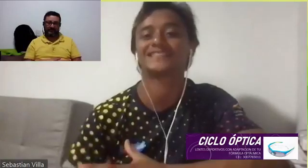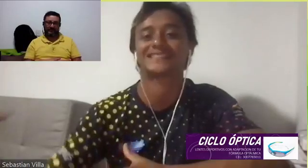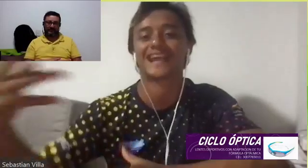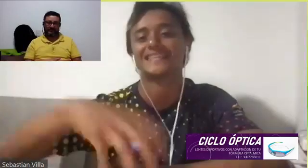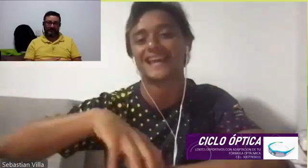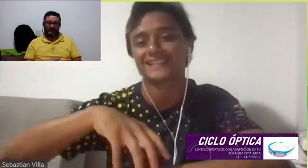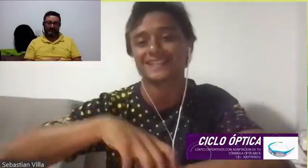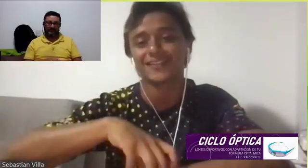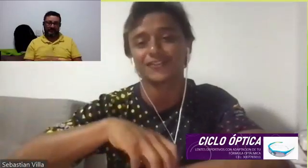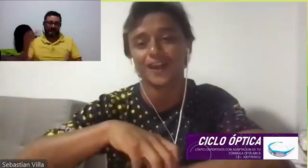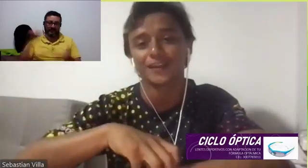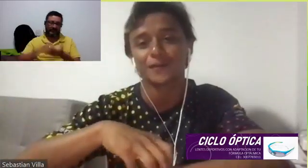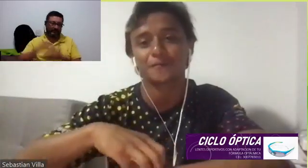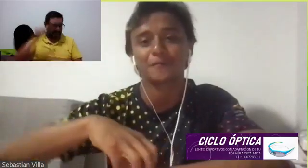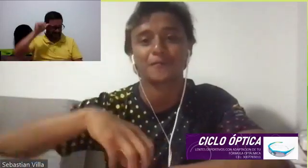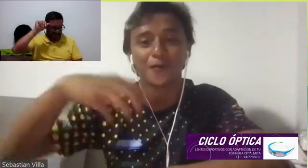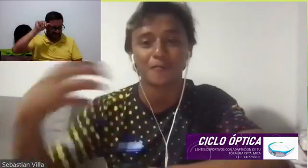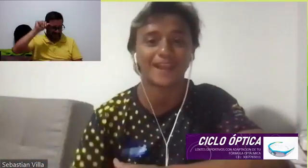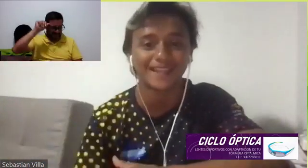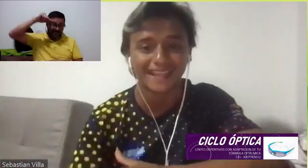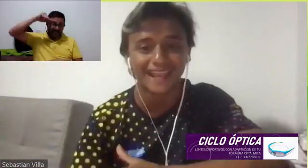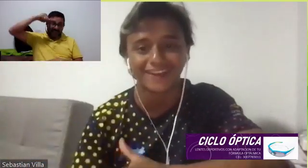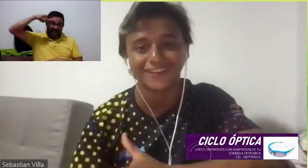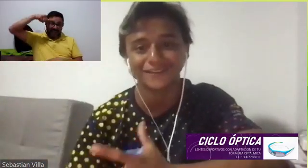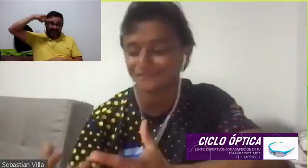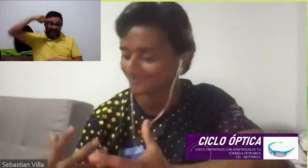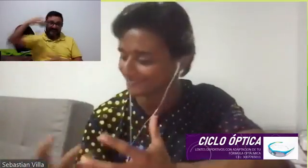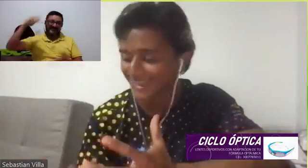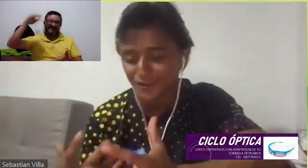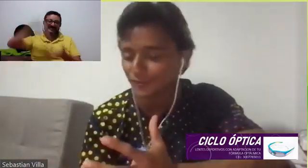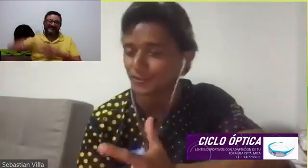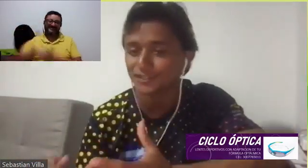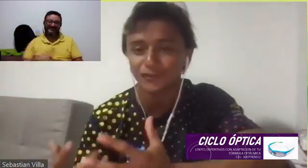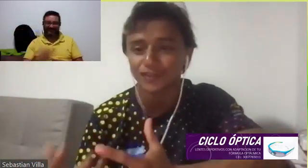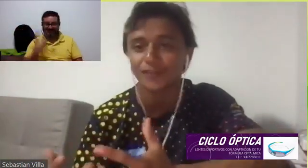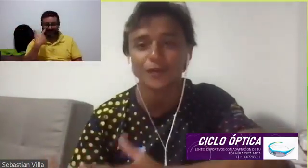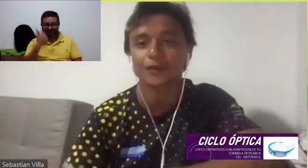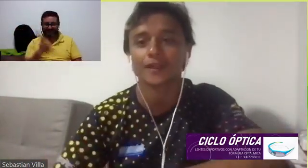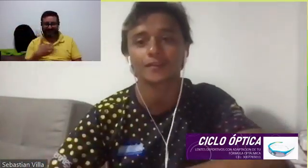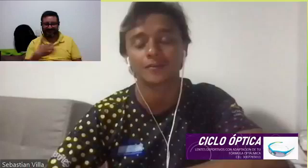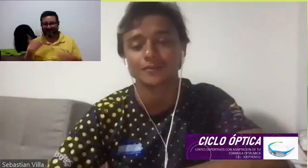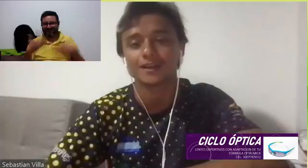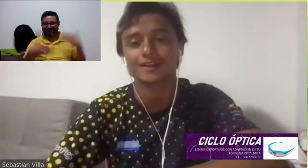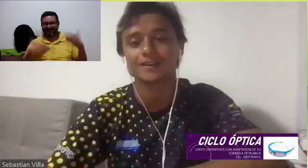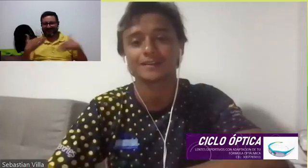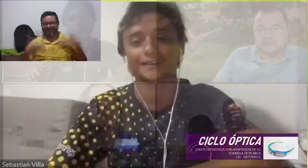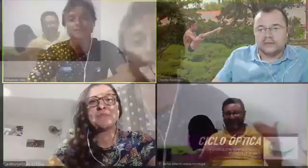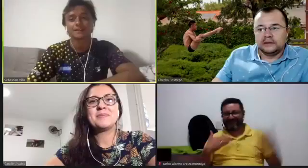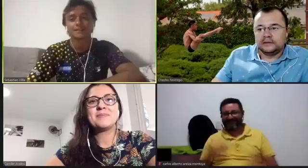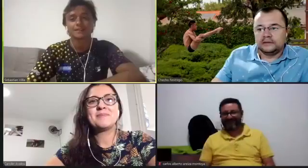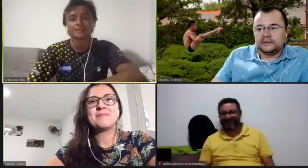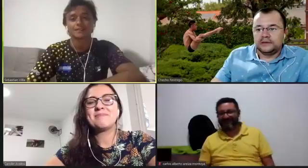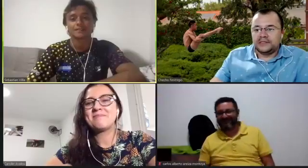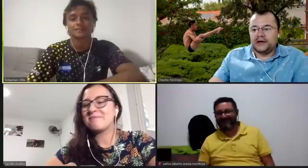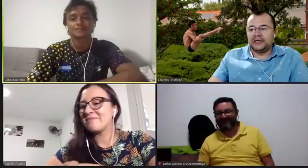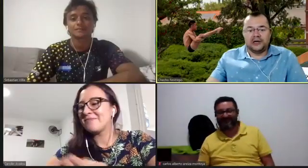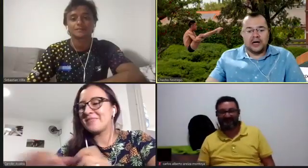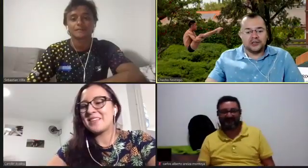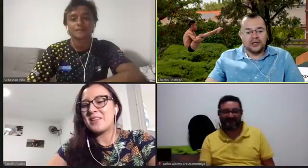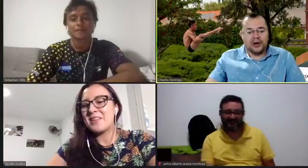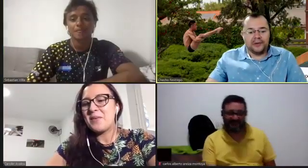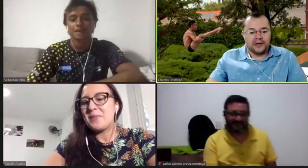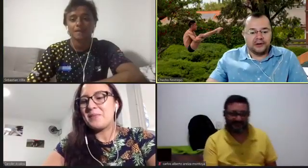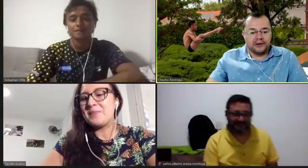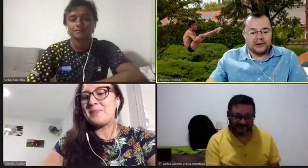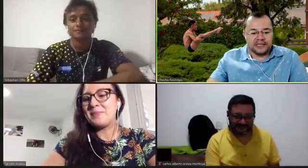como de extrañar tanto algo, volver a tenerlo. O sea, lo estoy disfrutando y valorando como nunca. Seba,